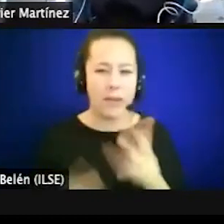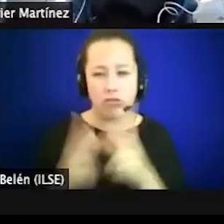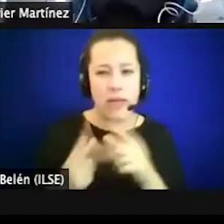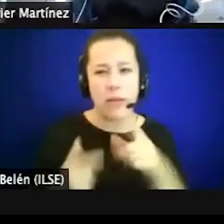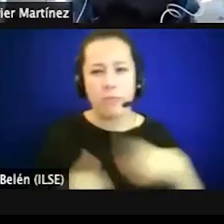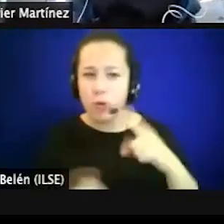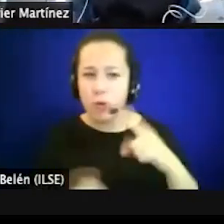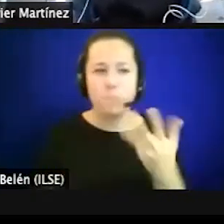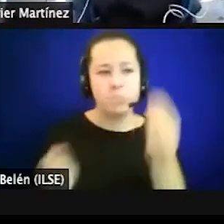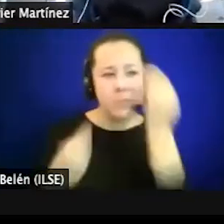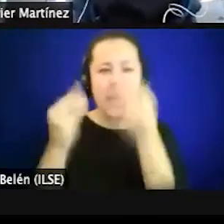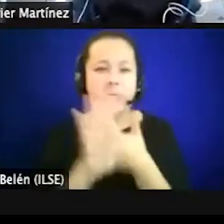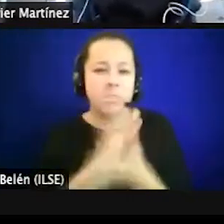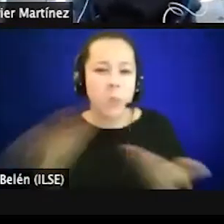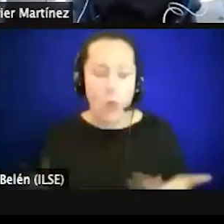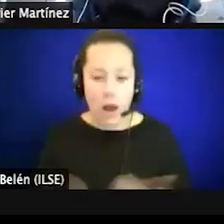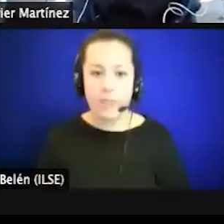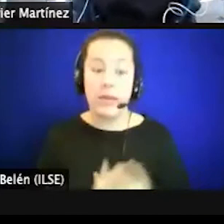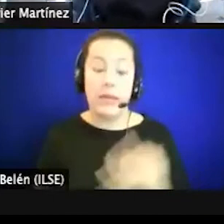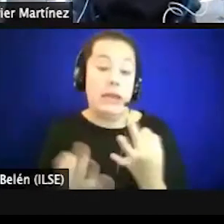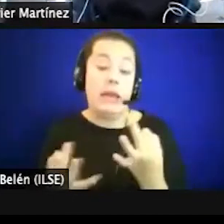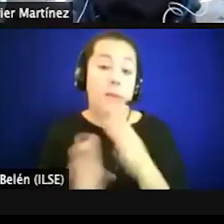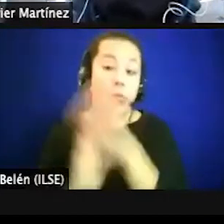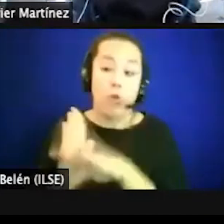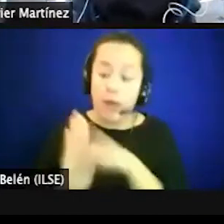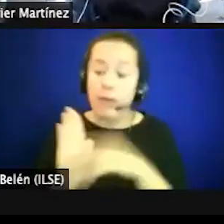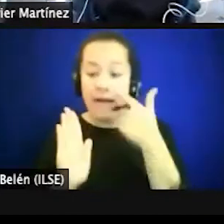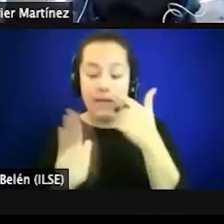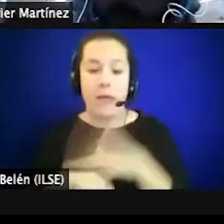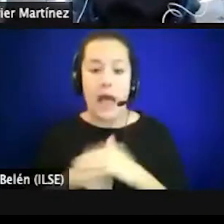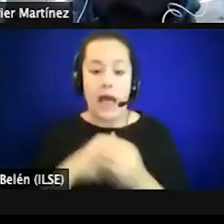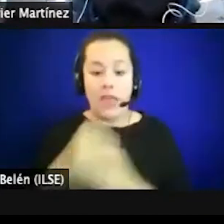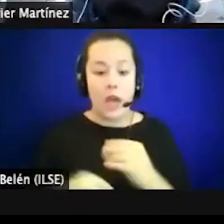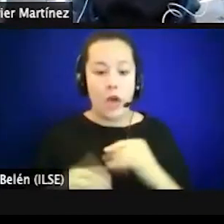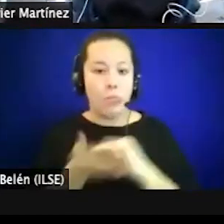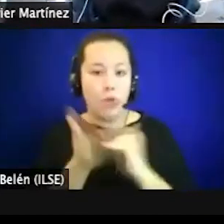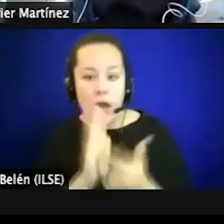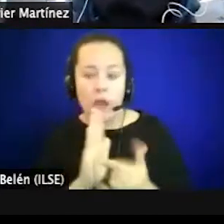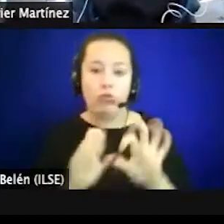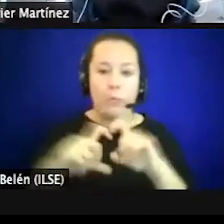lleváis a cabo y qué programas tenéis para impulsar estos proyectos o a estas empresas.